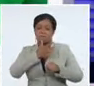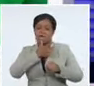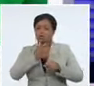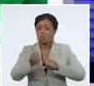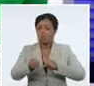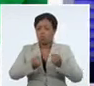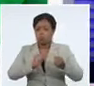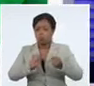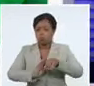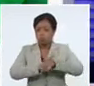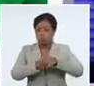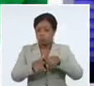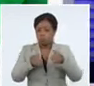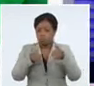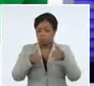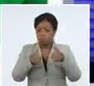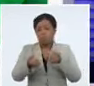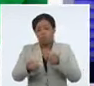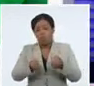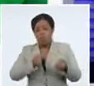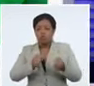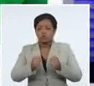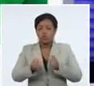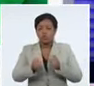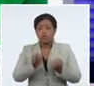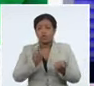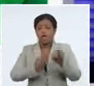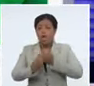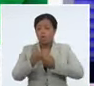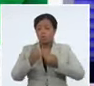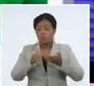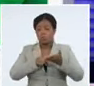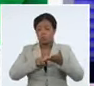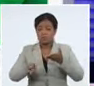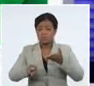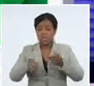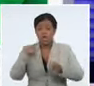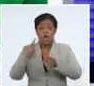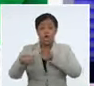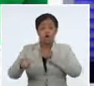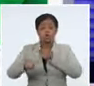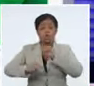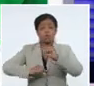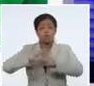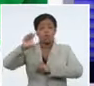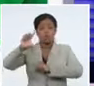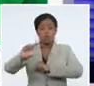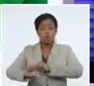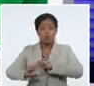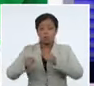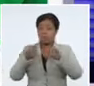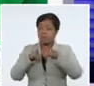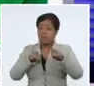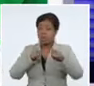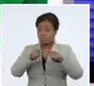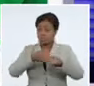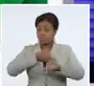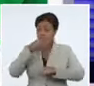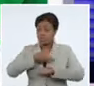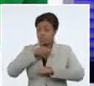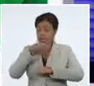transmisión, o un control en algunos territorios, otros disminuyendo, como muy bien tú vas a explicar en